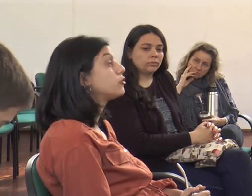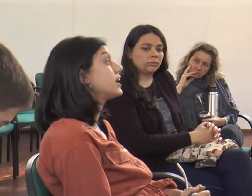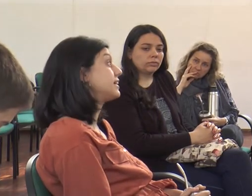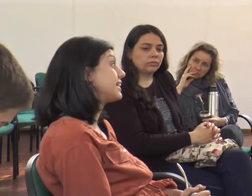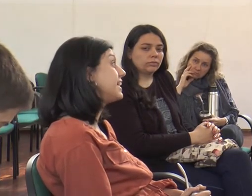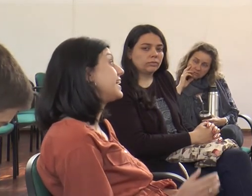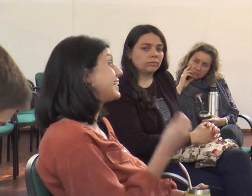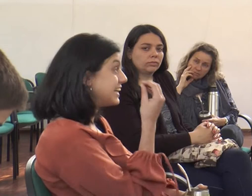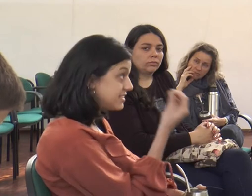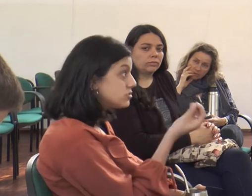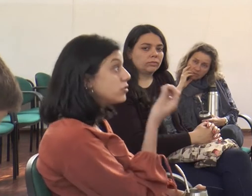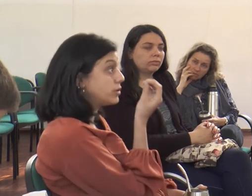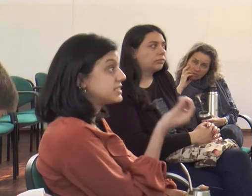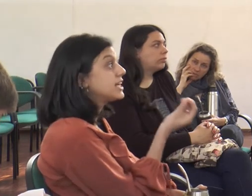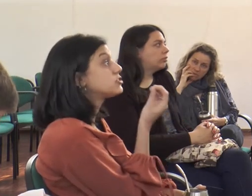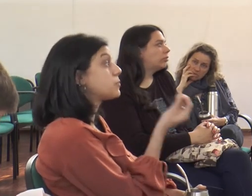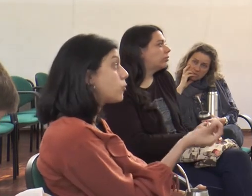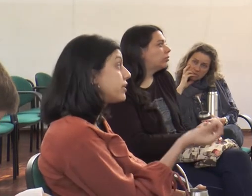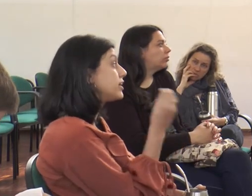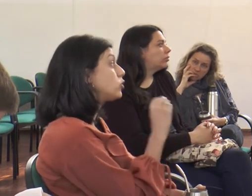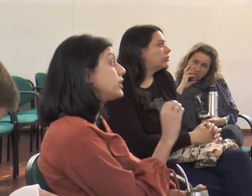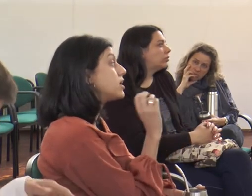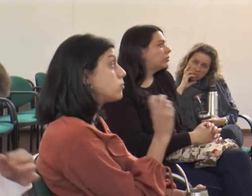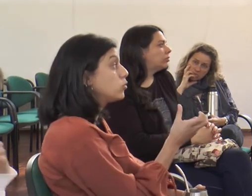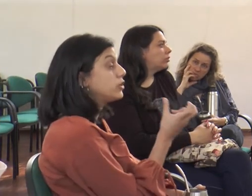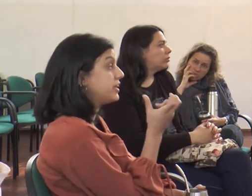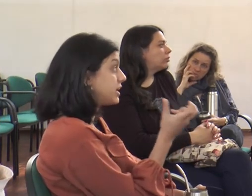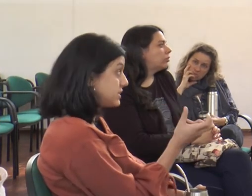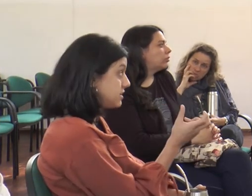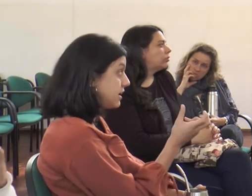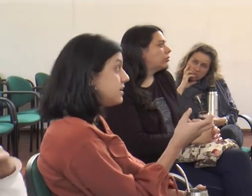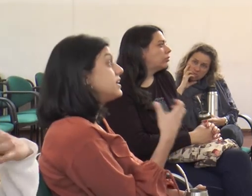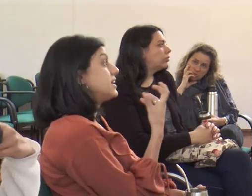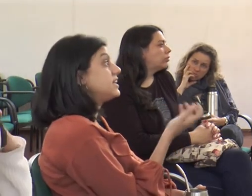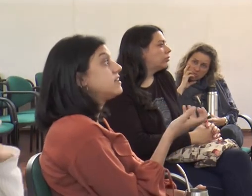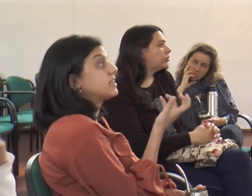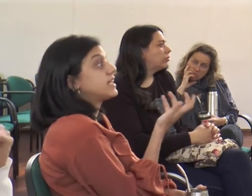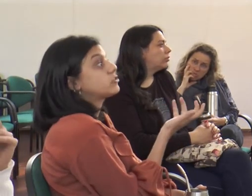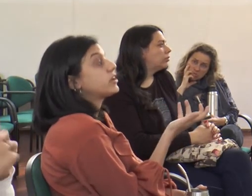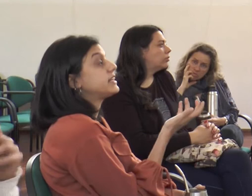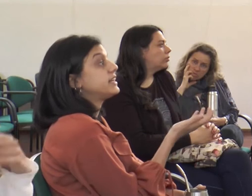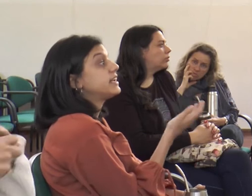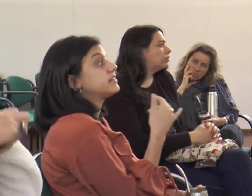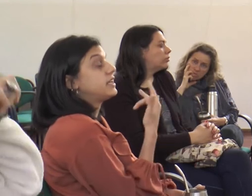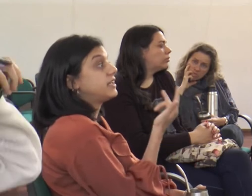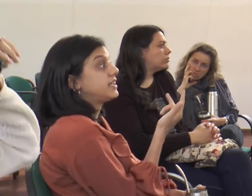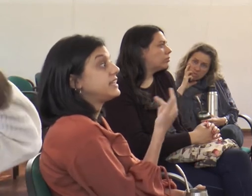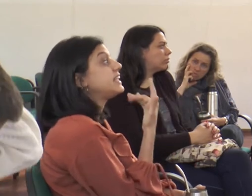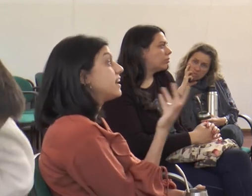universitario donde, en realidad, que en el censo universitario se pueda incluir el módulo de discapacidad y que esto